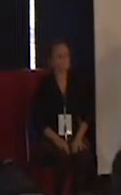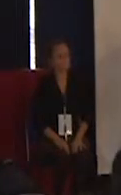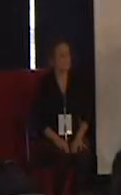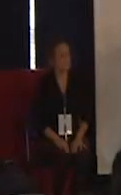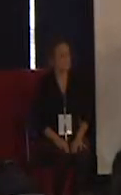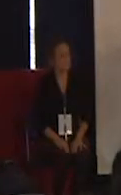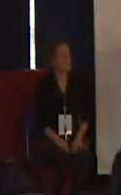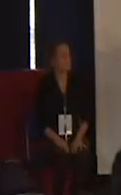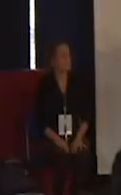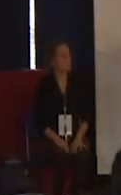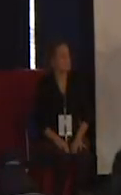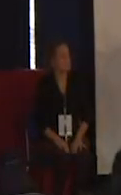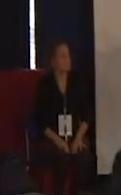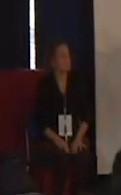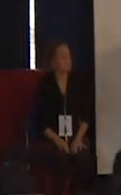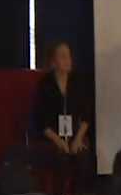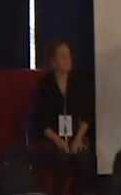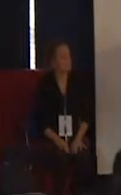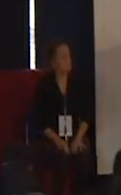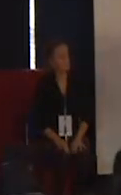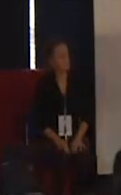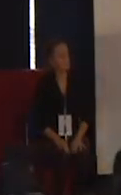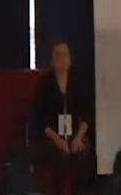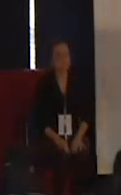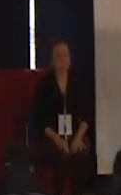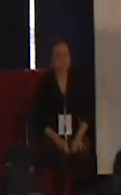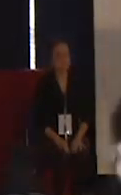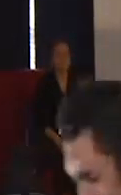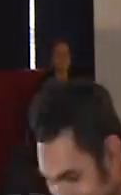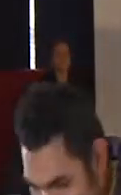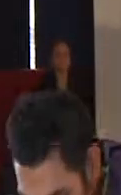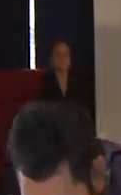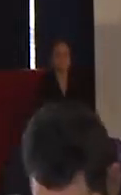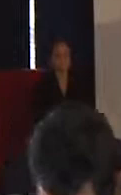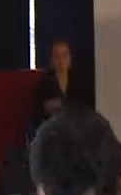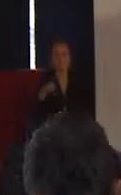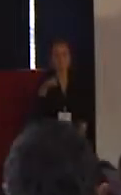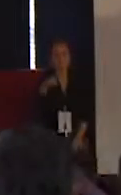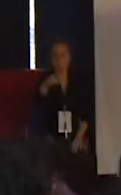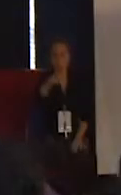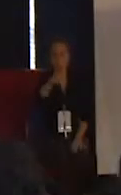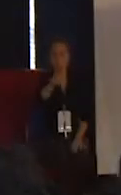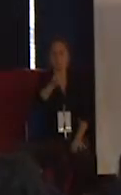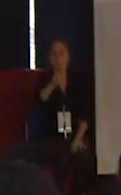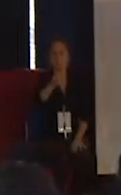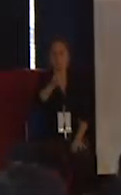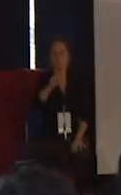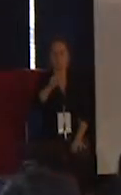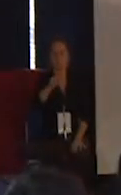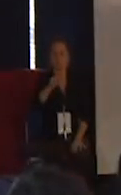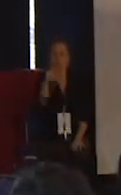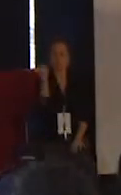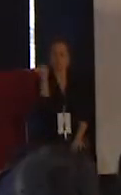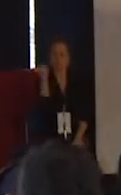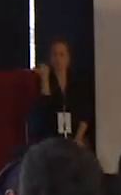Y tengo de mi amiga Emis Caldas, que está en la silla de ruedas,